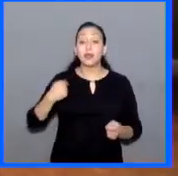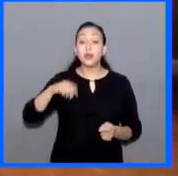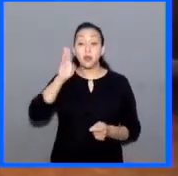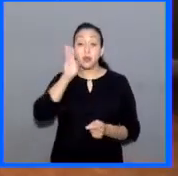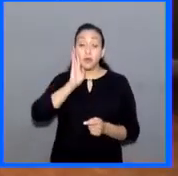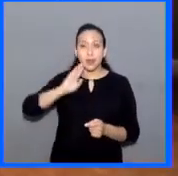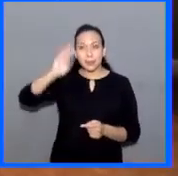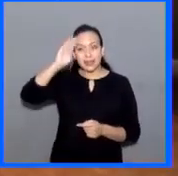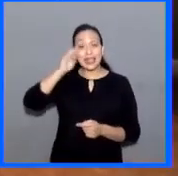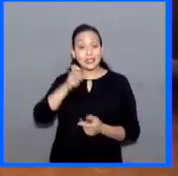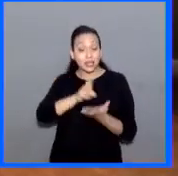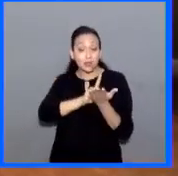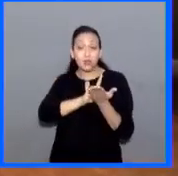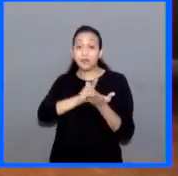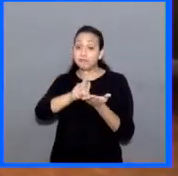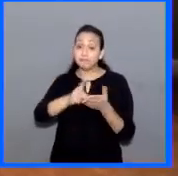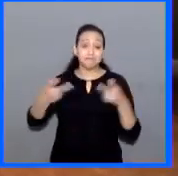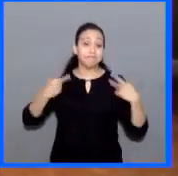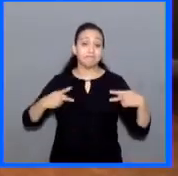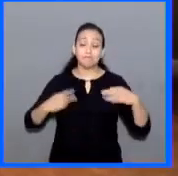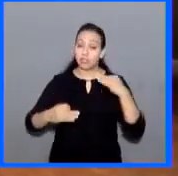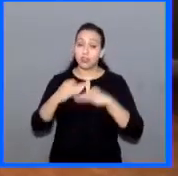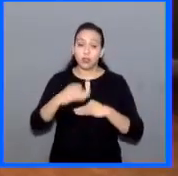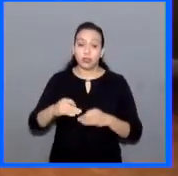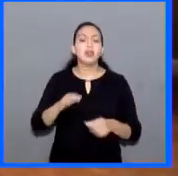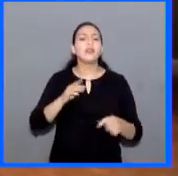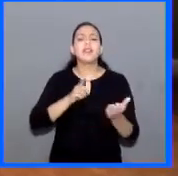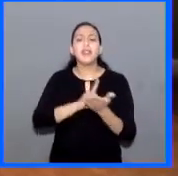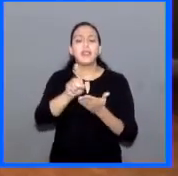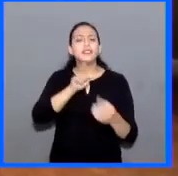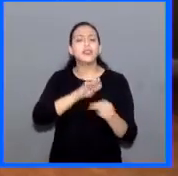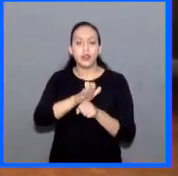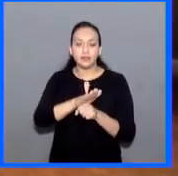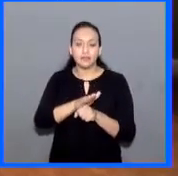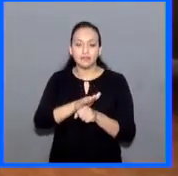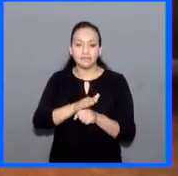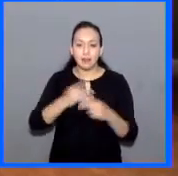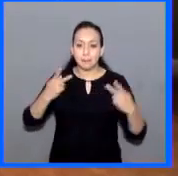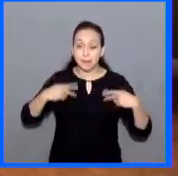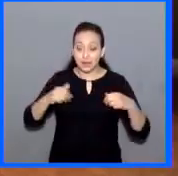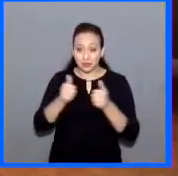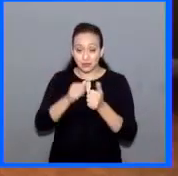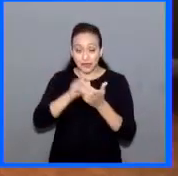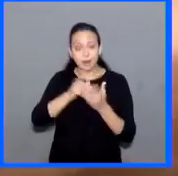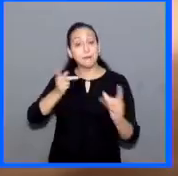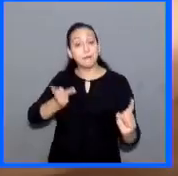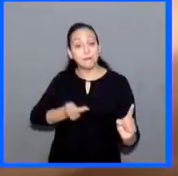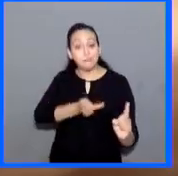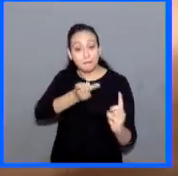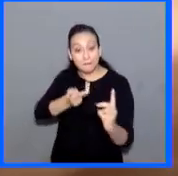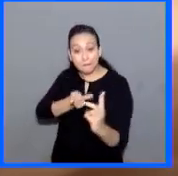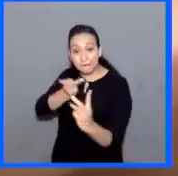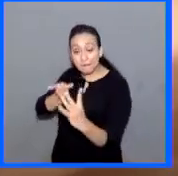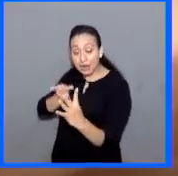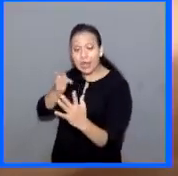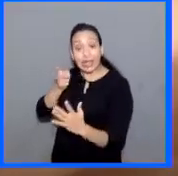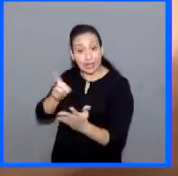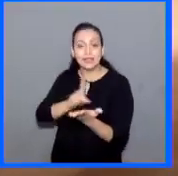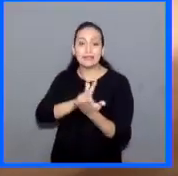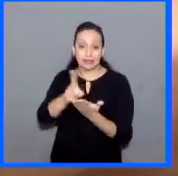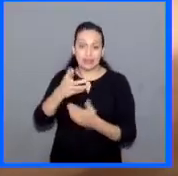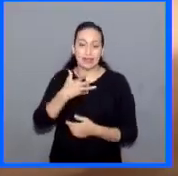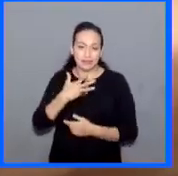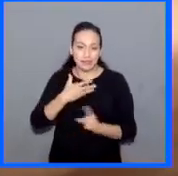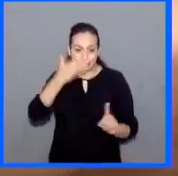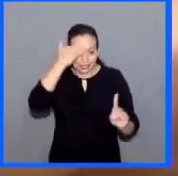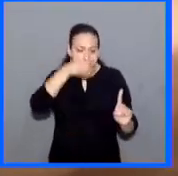derecho absoluto, indiscutible, que tienen las personas con discapacidad a ser consultadas en actos de gobierno,